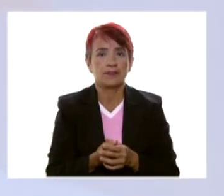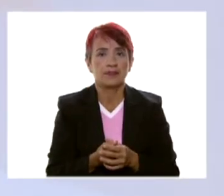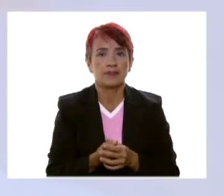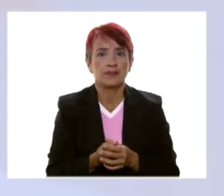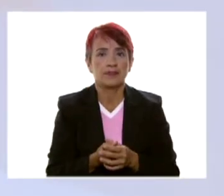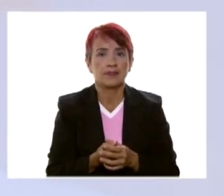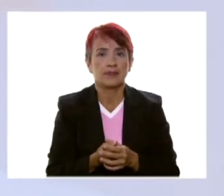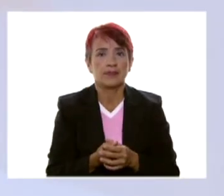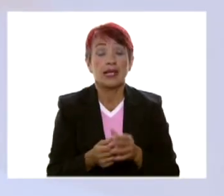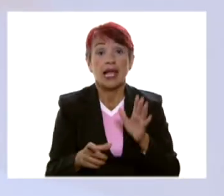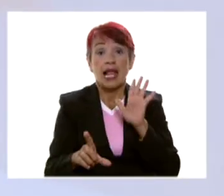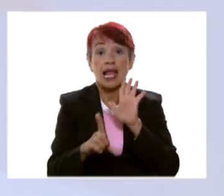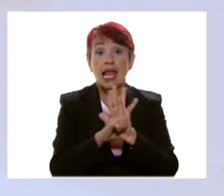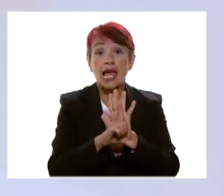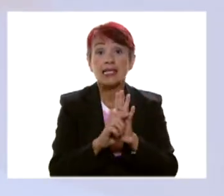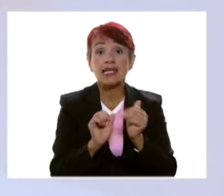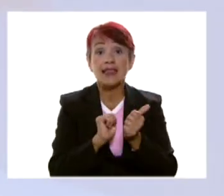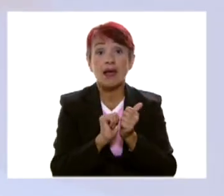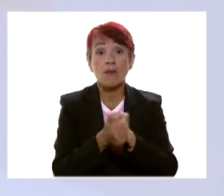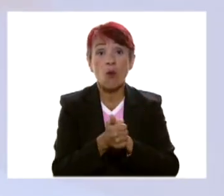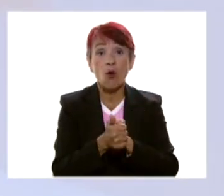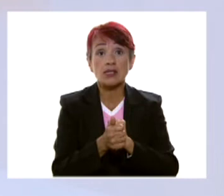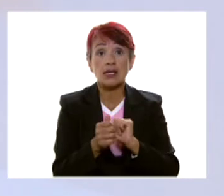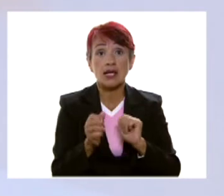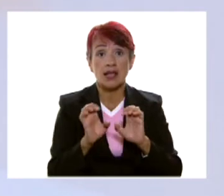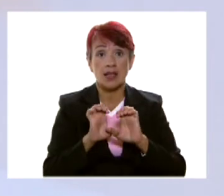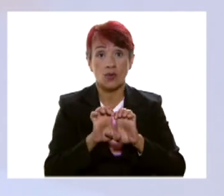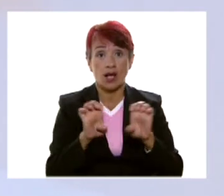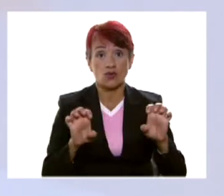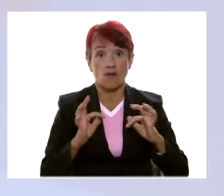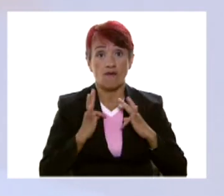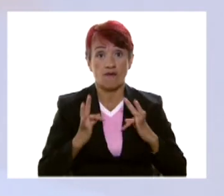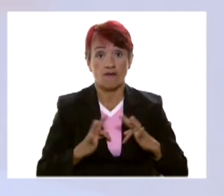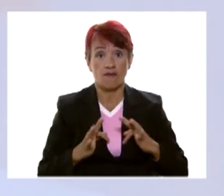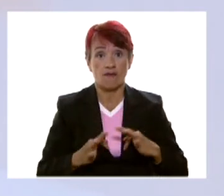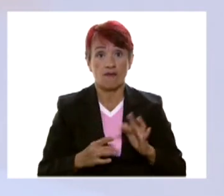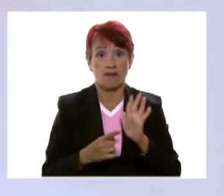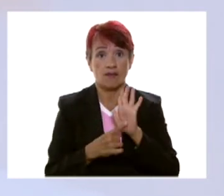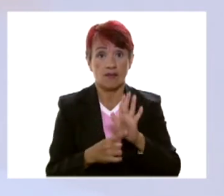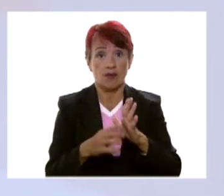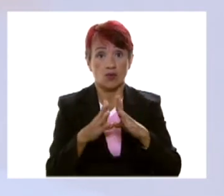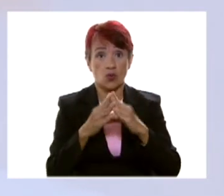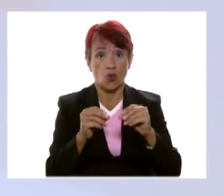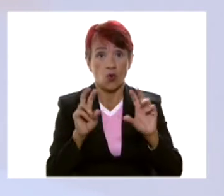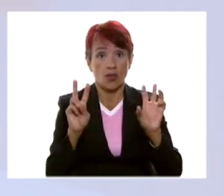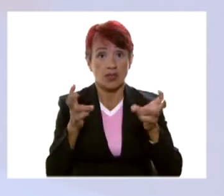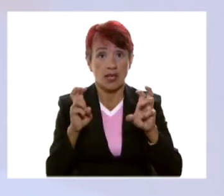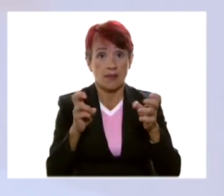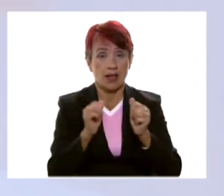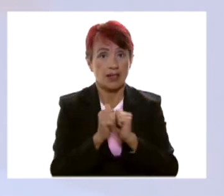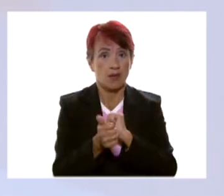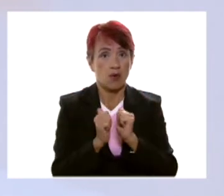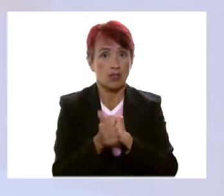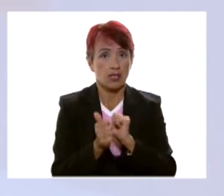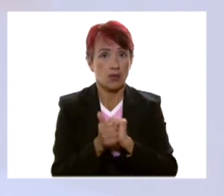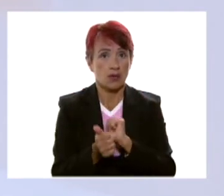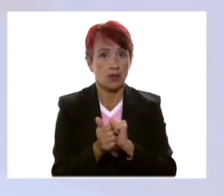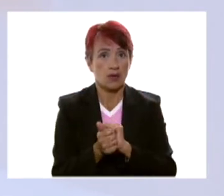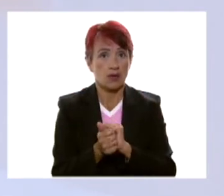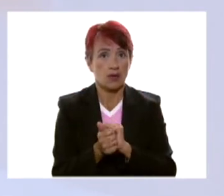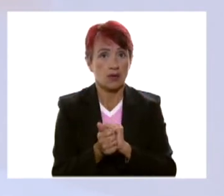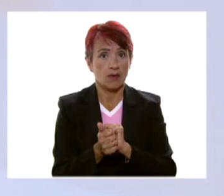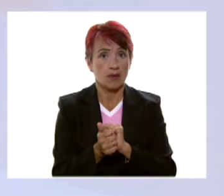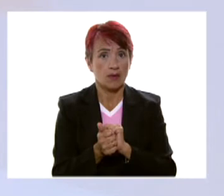Nuestra Ley Orgánica del Deporte, Actividad Física y Educación Física refleja 6 subsistemas deportivos. Esos